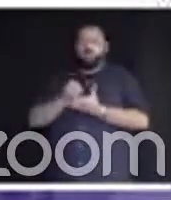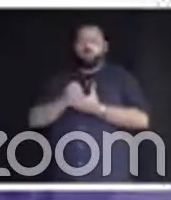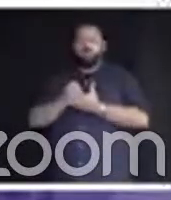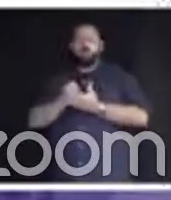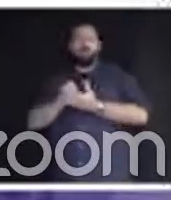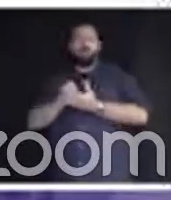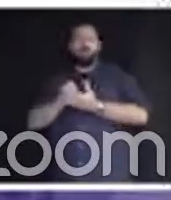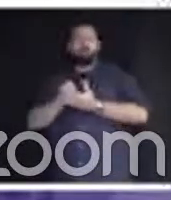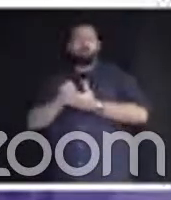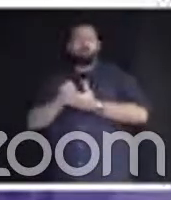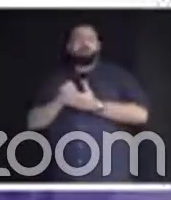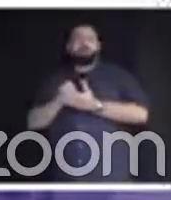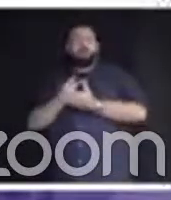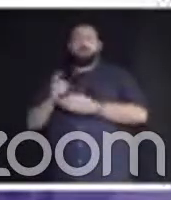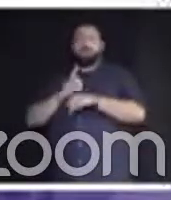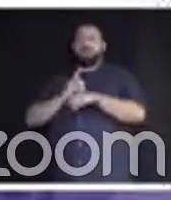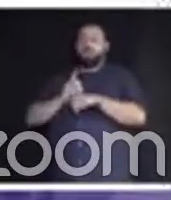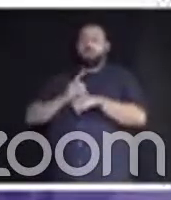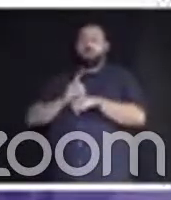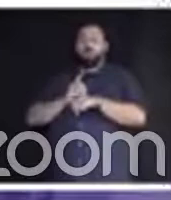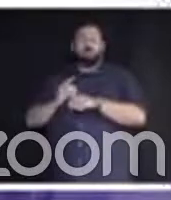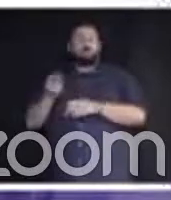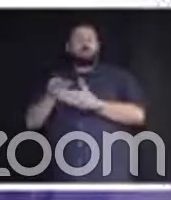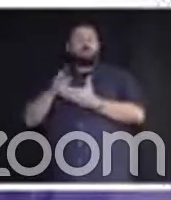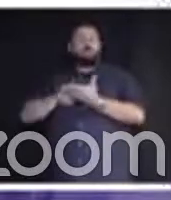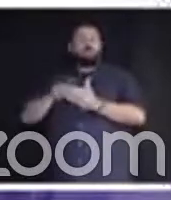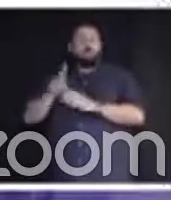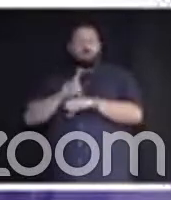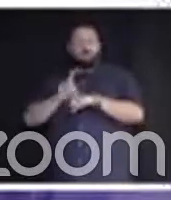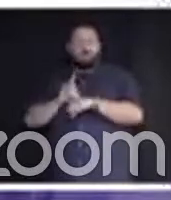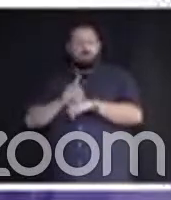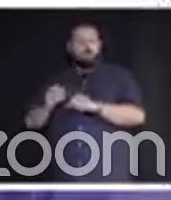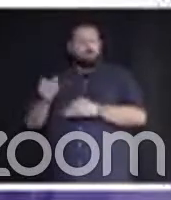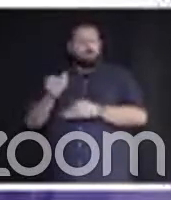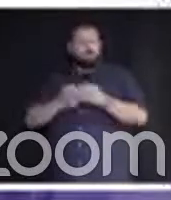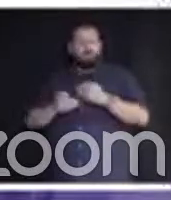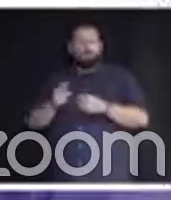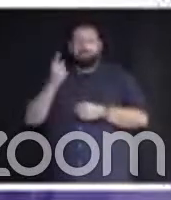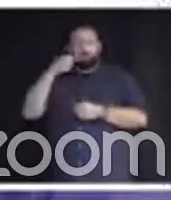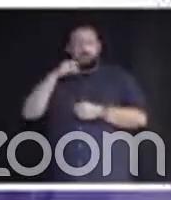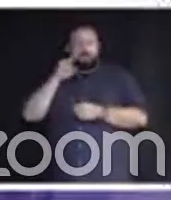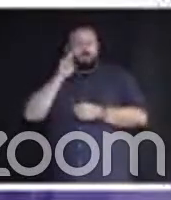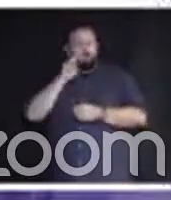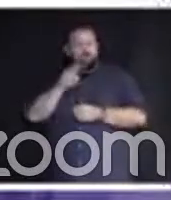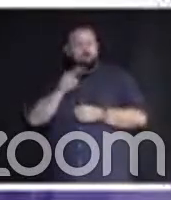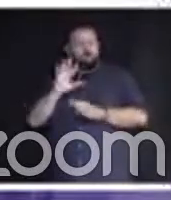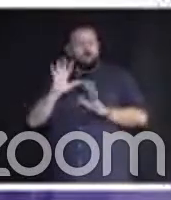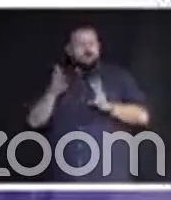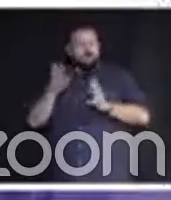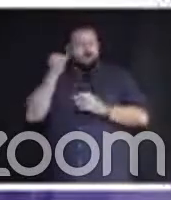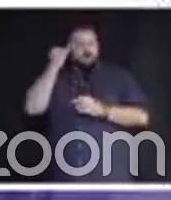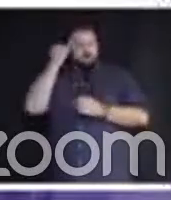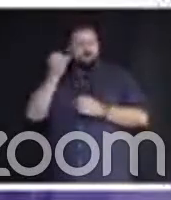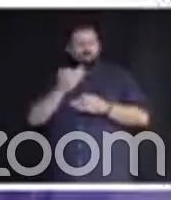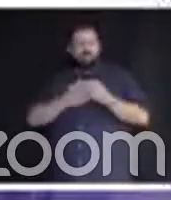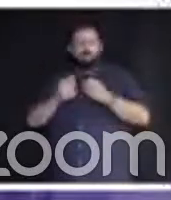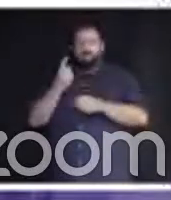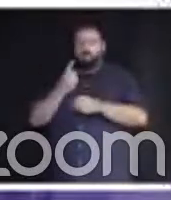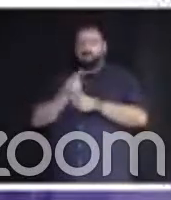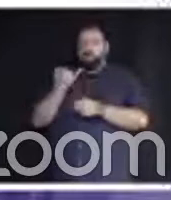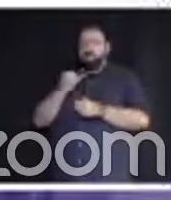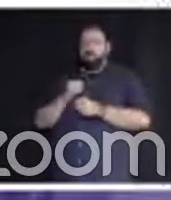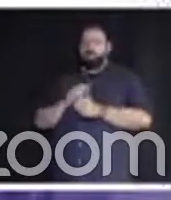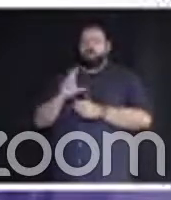Supreme, Diamantes Premier, Elite Supreme y Dobles Diamantes. Y pónganle ahí nada más para que se den una idea los